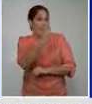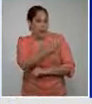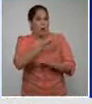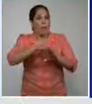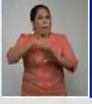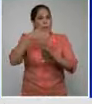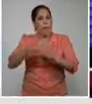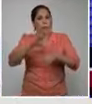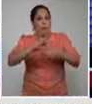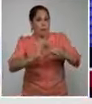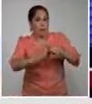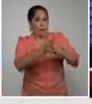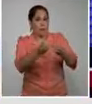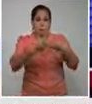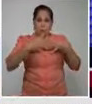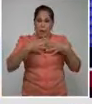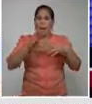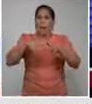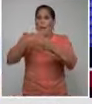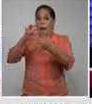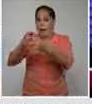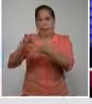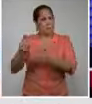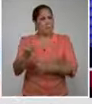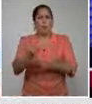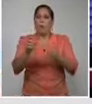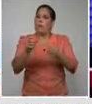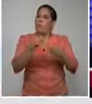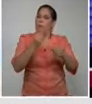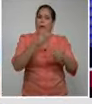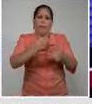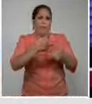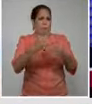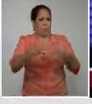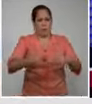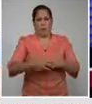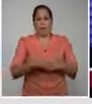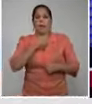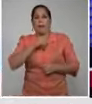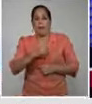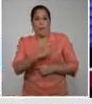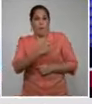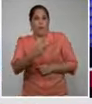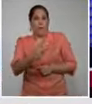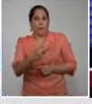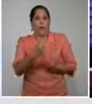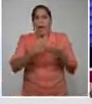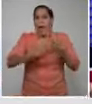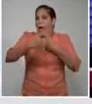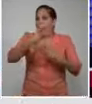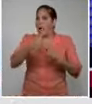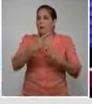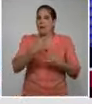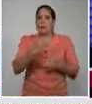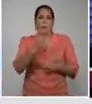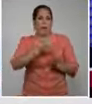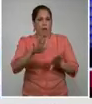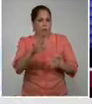¿a dónde debe dirigirse un voluntario en caso de un efecto adverso? Sería la primera. ¿Han tenido